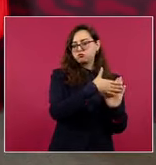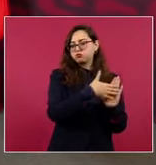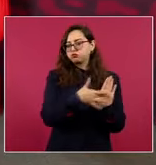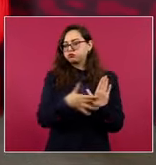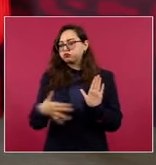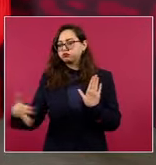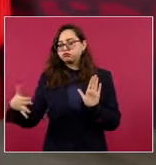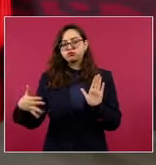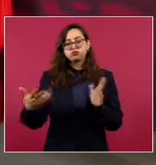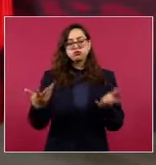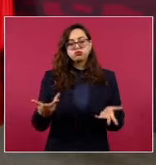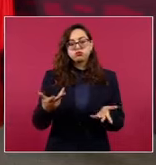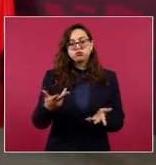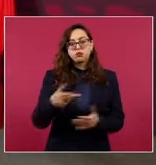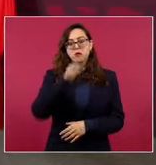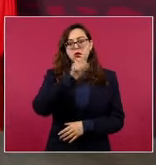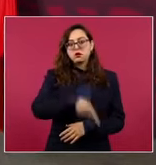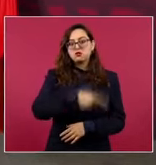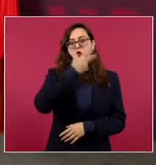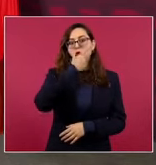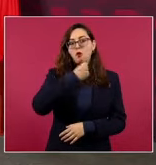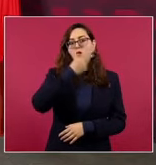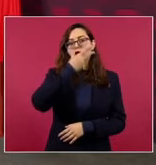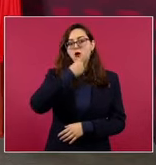1825, dos siglos casi.